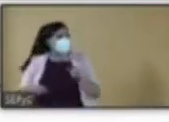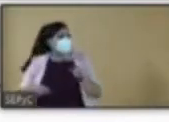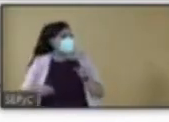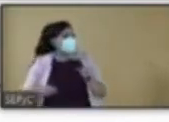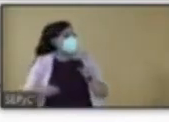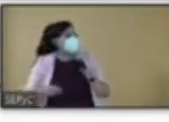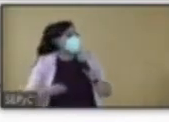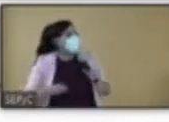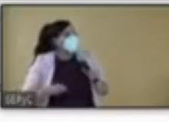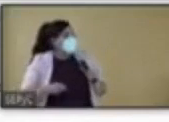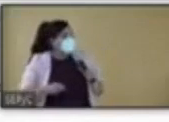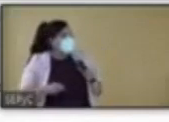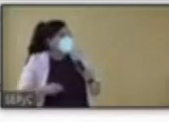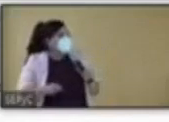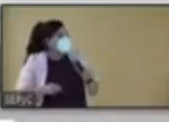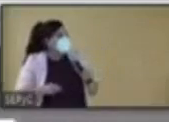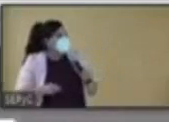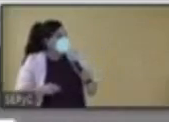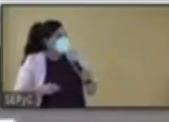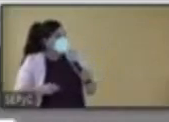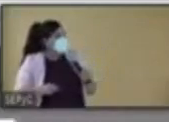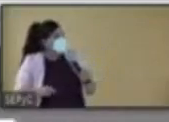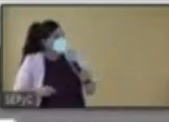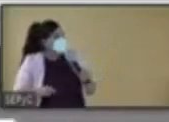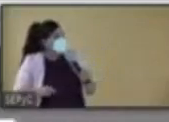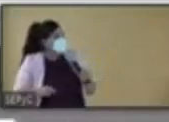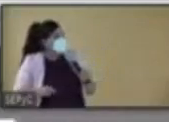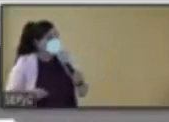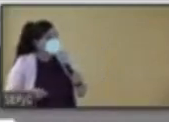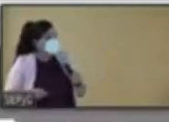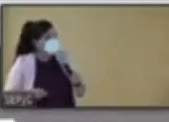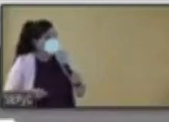de información. Vamos a dar a agregar, por favor.